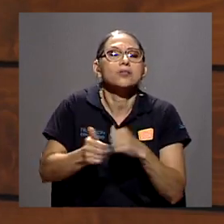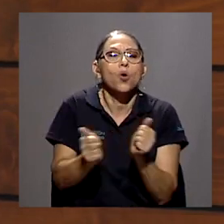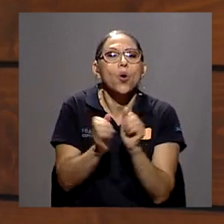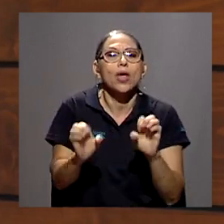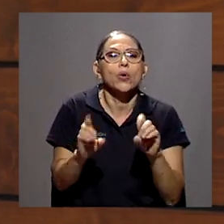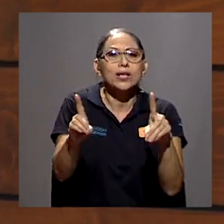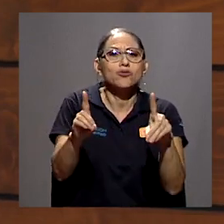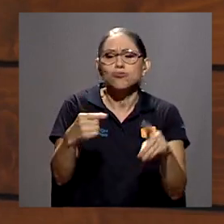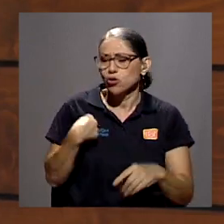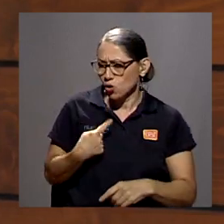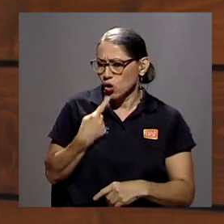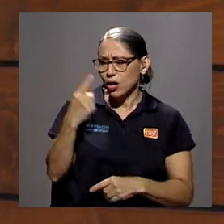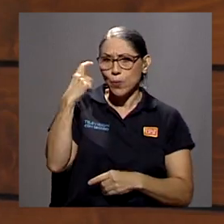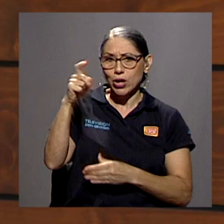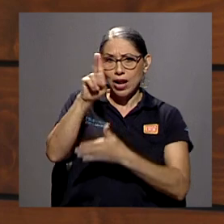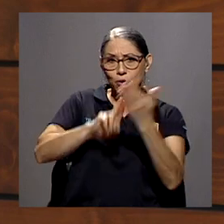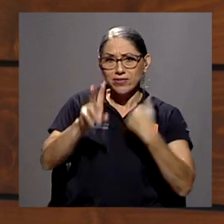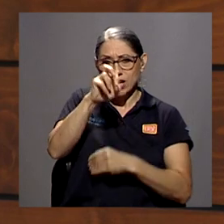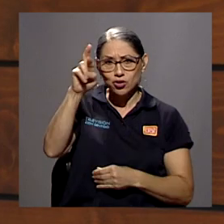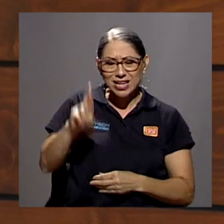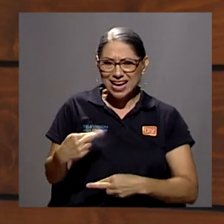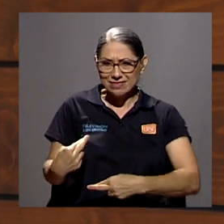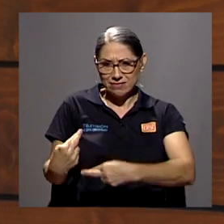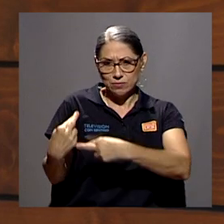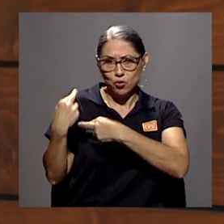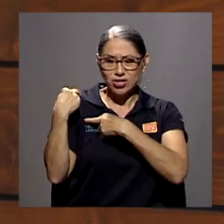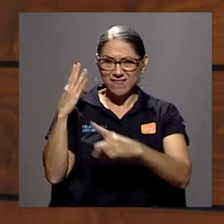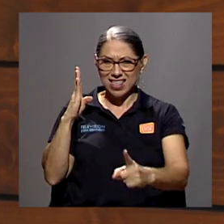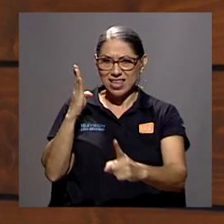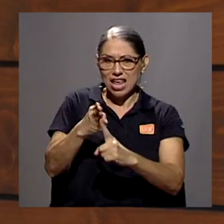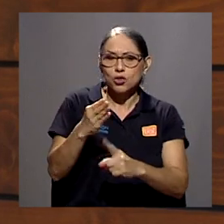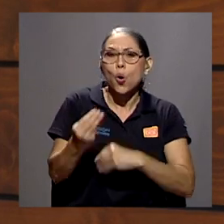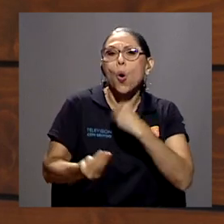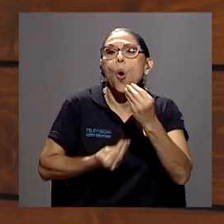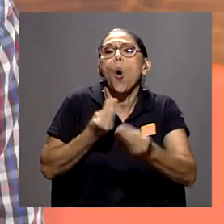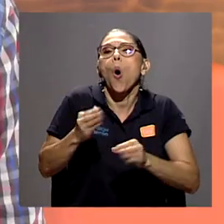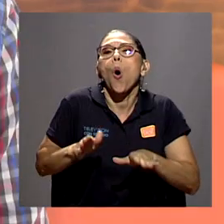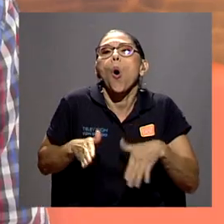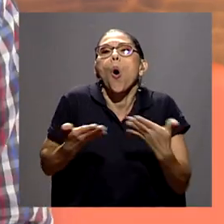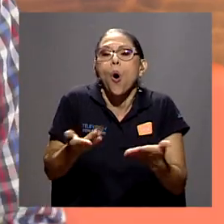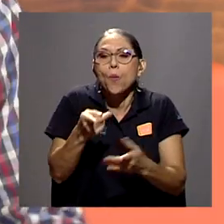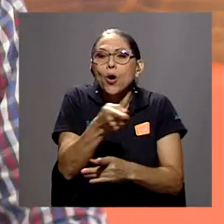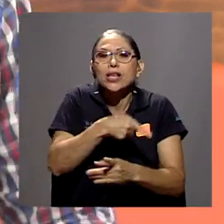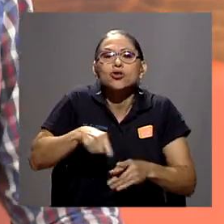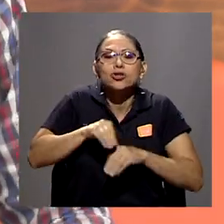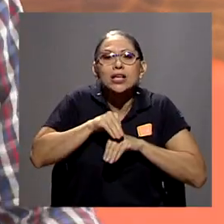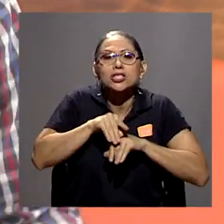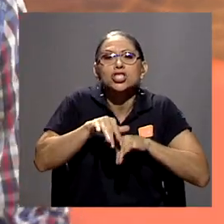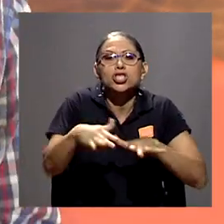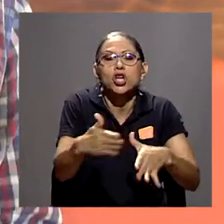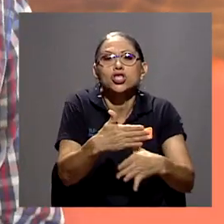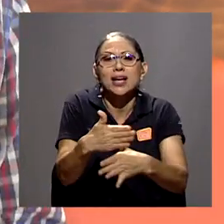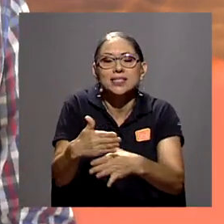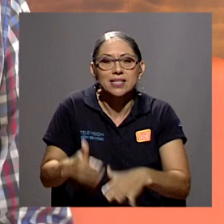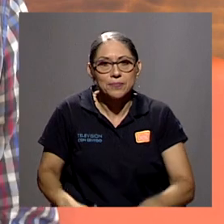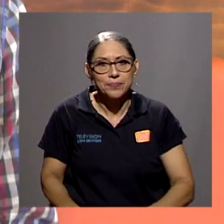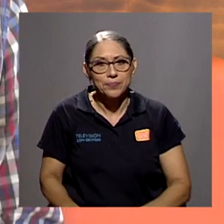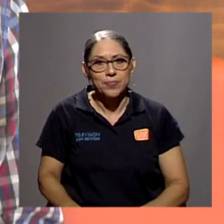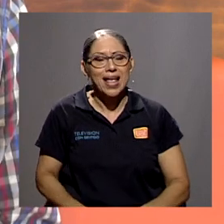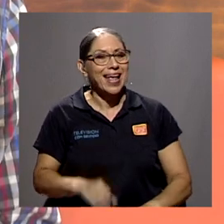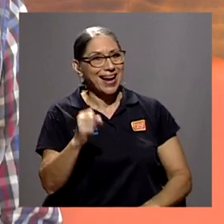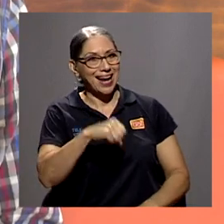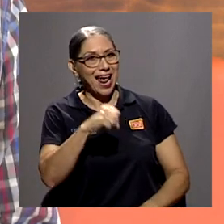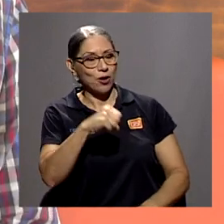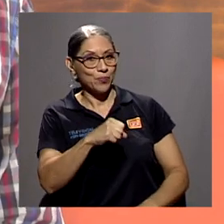porque la universidad de costa rica es un responsable directo de cómo hacer que eso se socialicen claro en esto